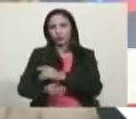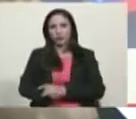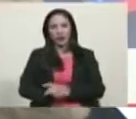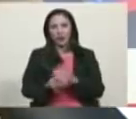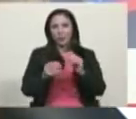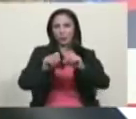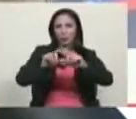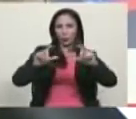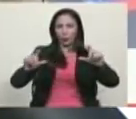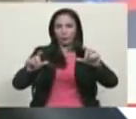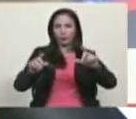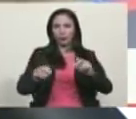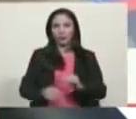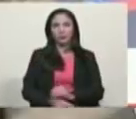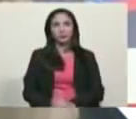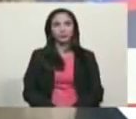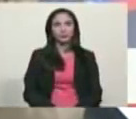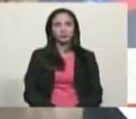DHL,